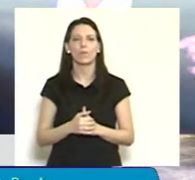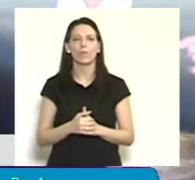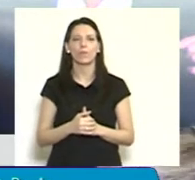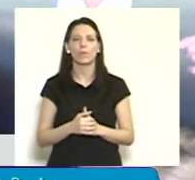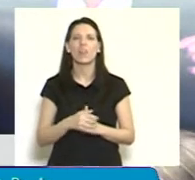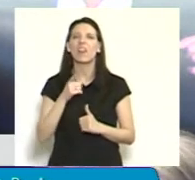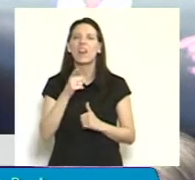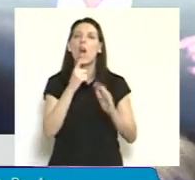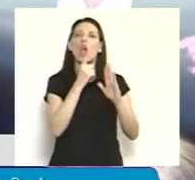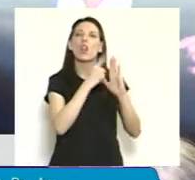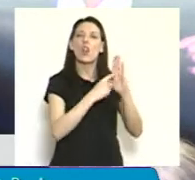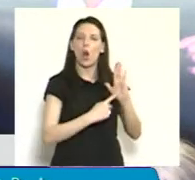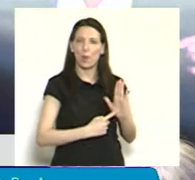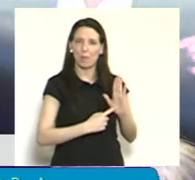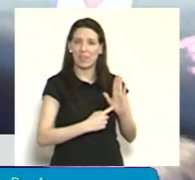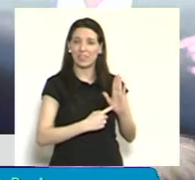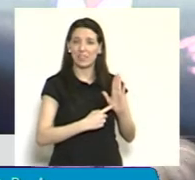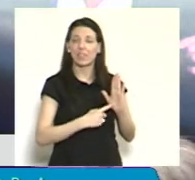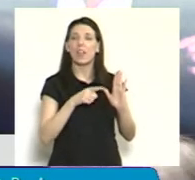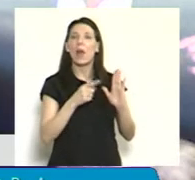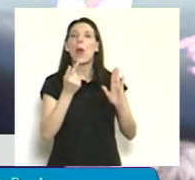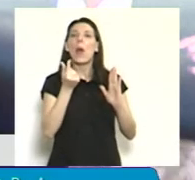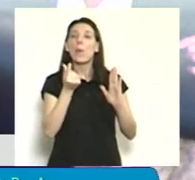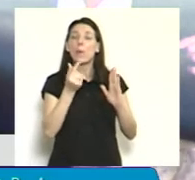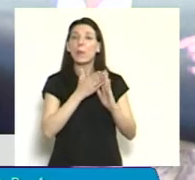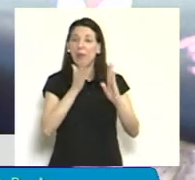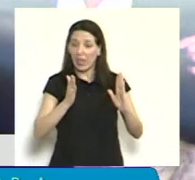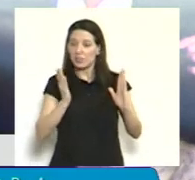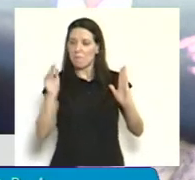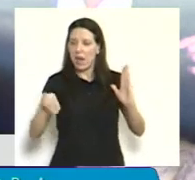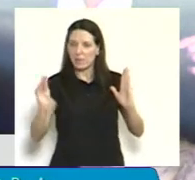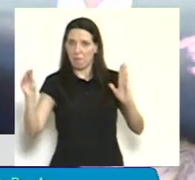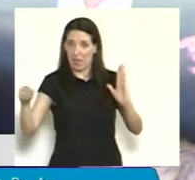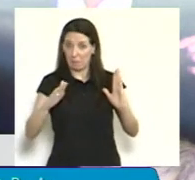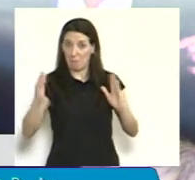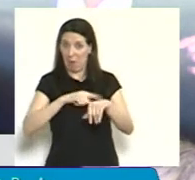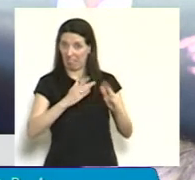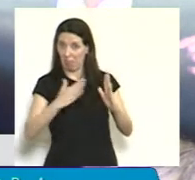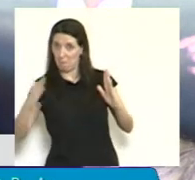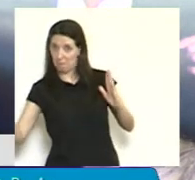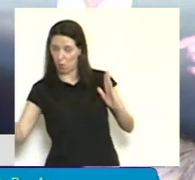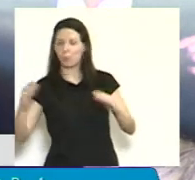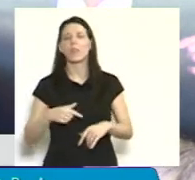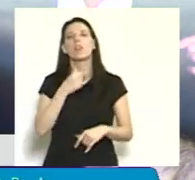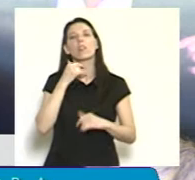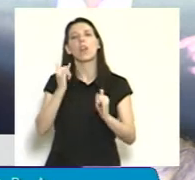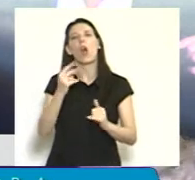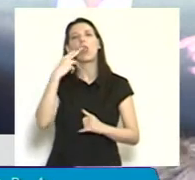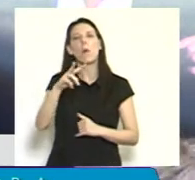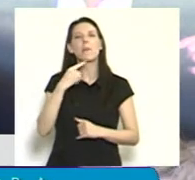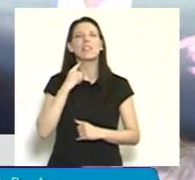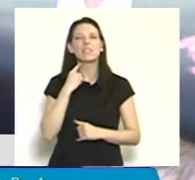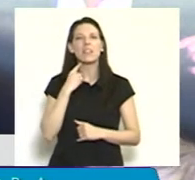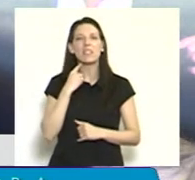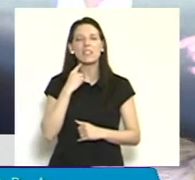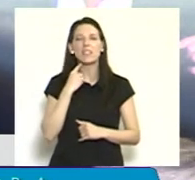y las normas con las que se prorrogaron la vigencia de ese plan. Quiero recordar que en el año 2013